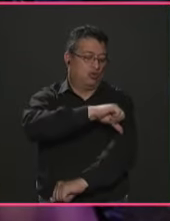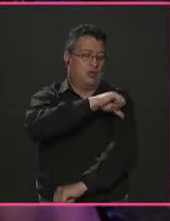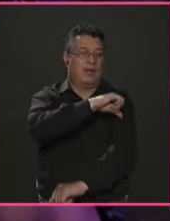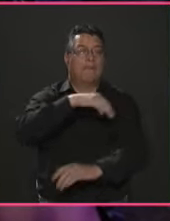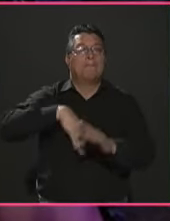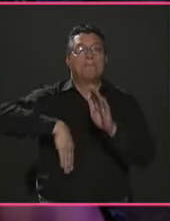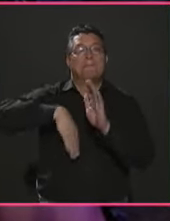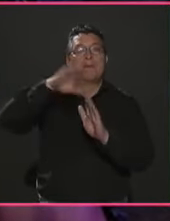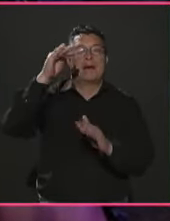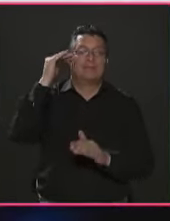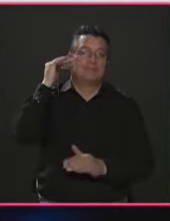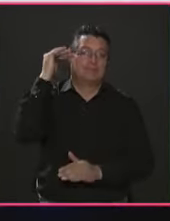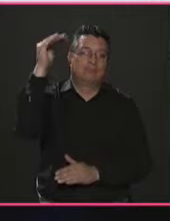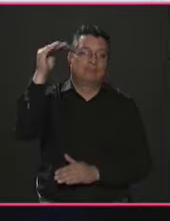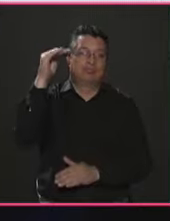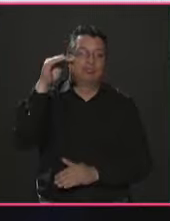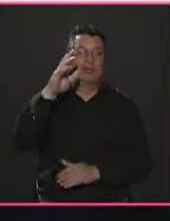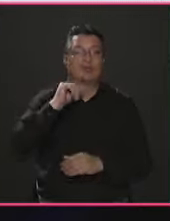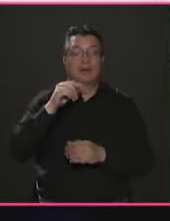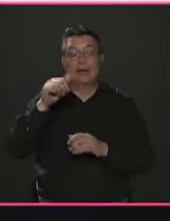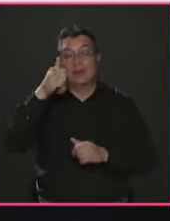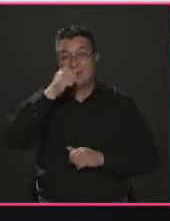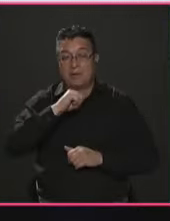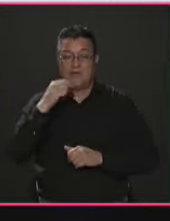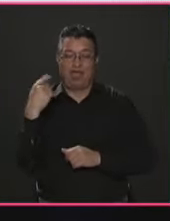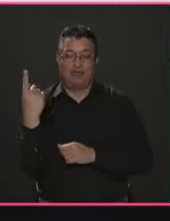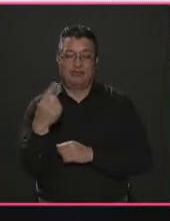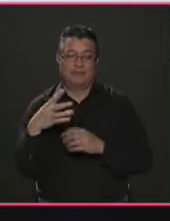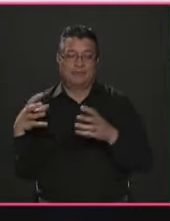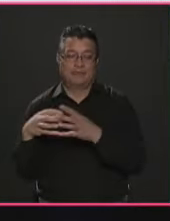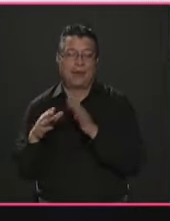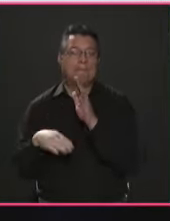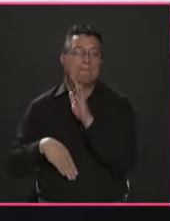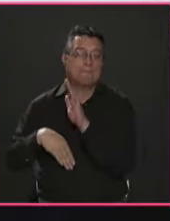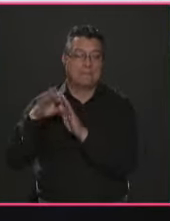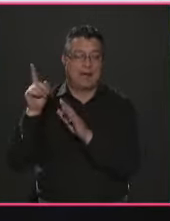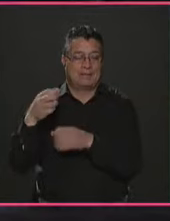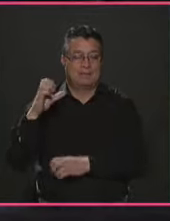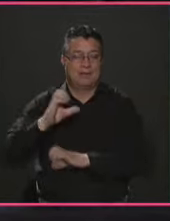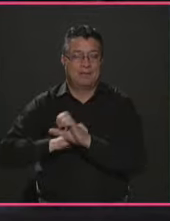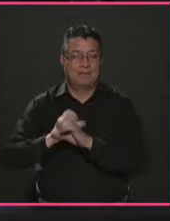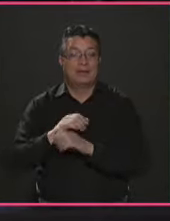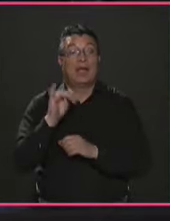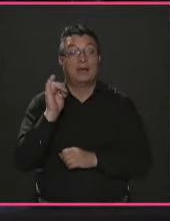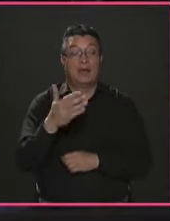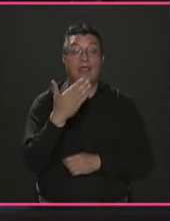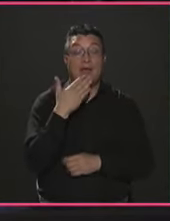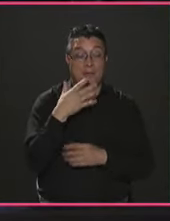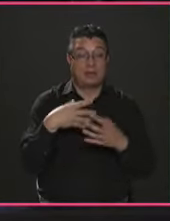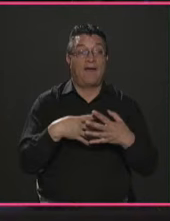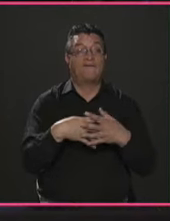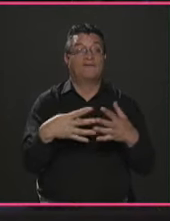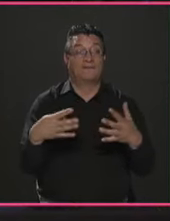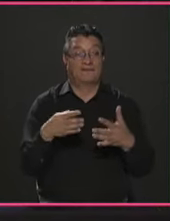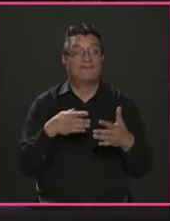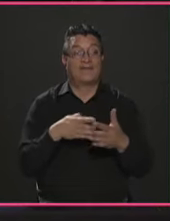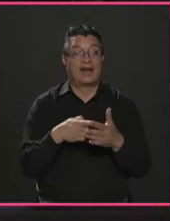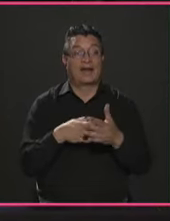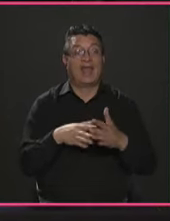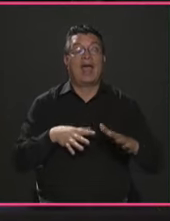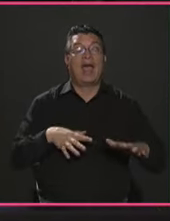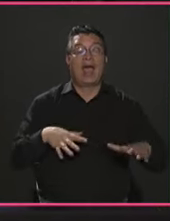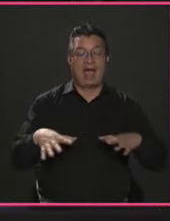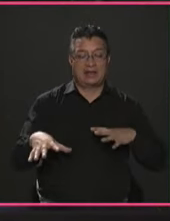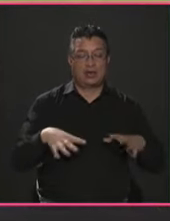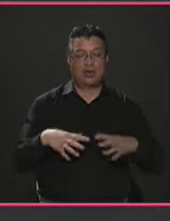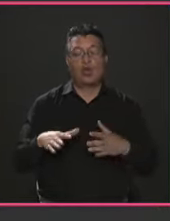urbanas y en el sector privado y también hay barreras del tipo actitudinales